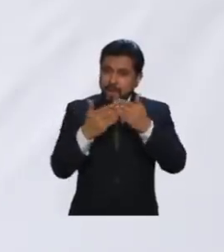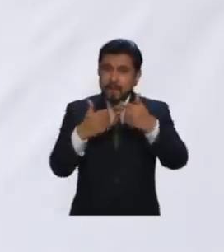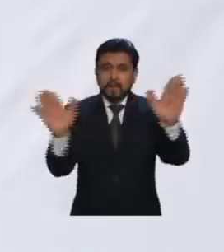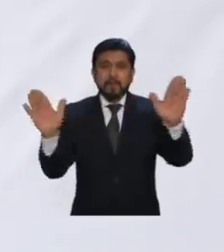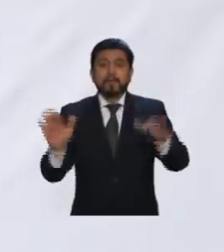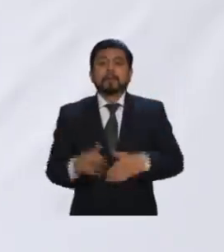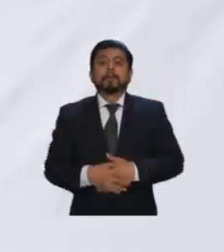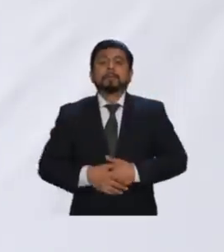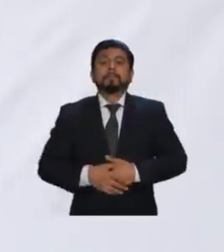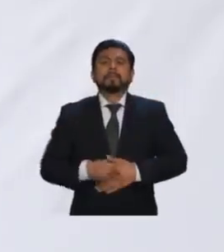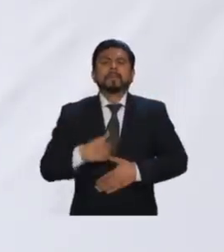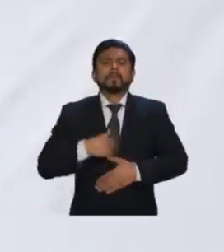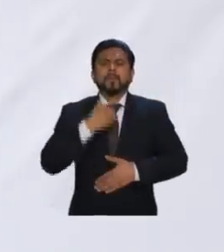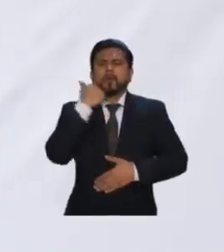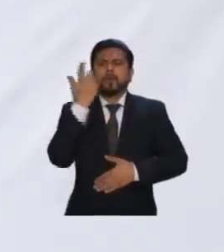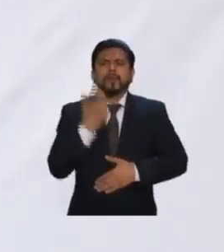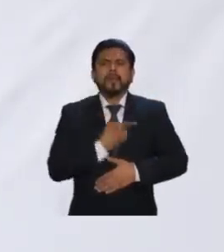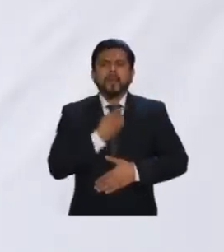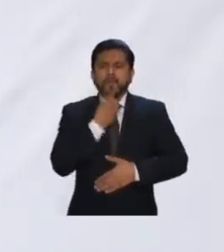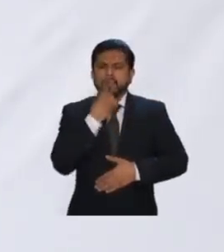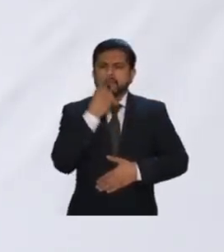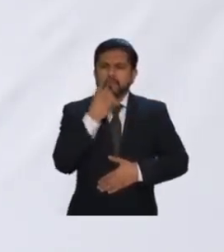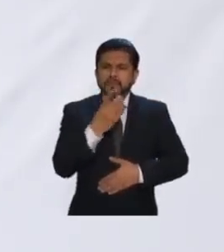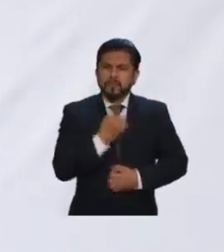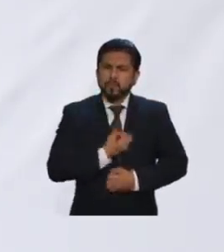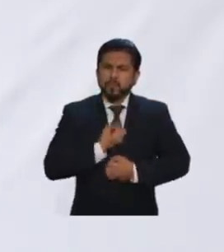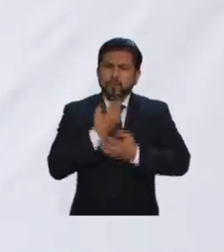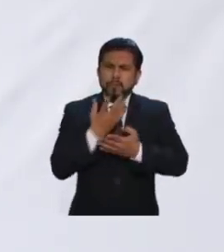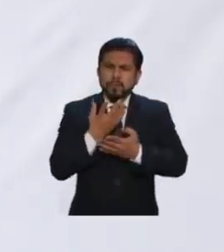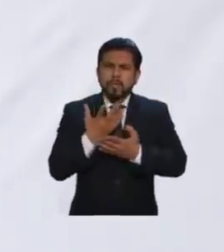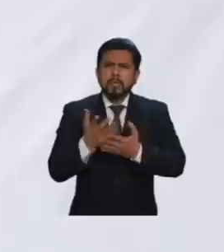además que nos inspiró un proyecto,